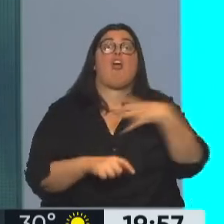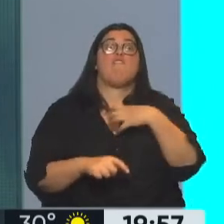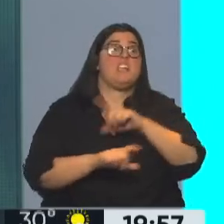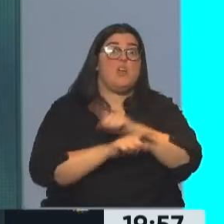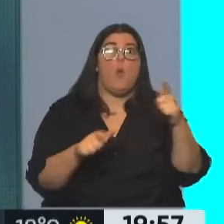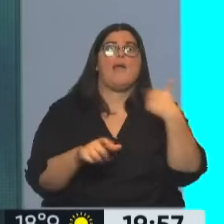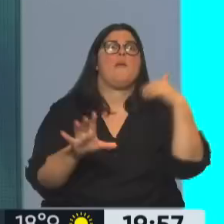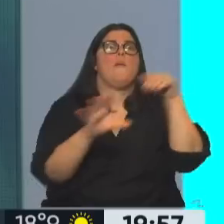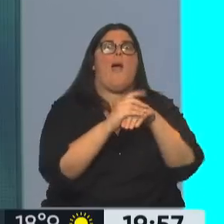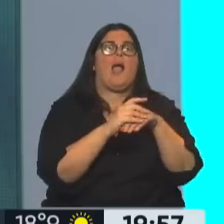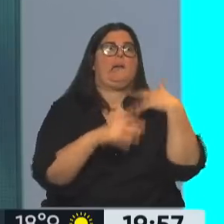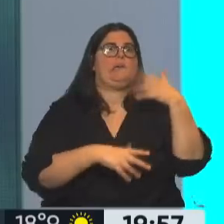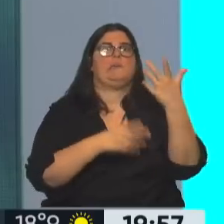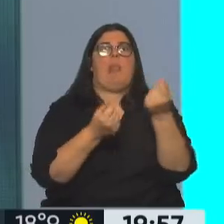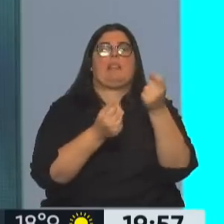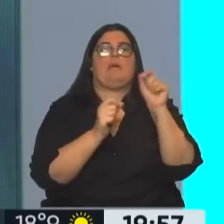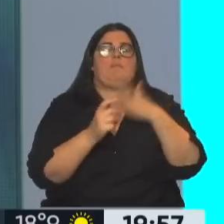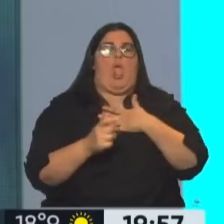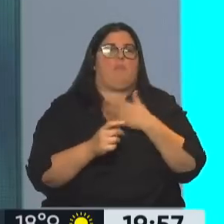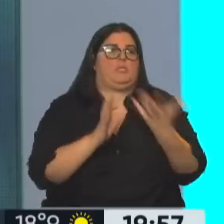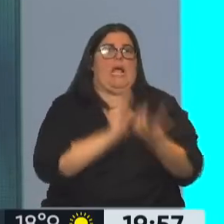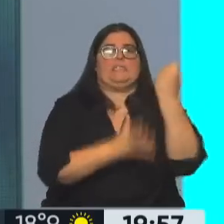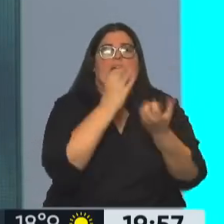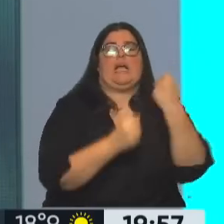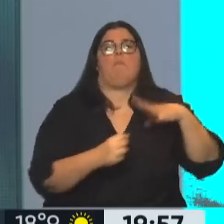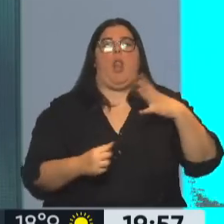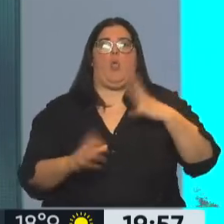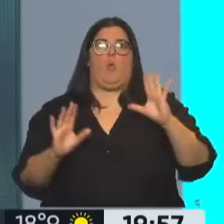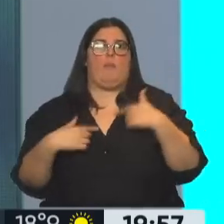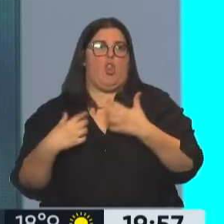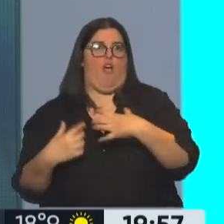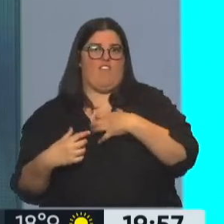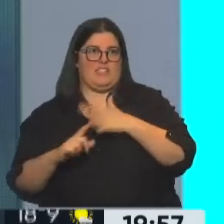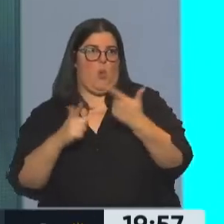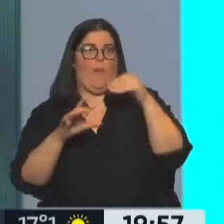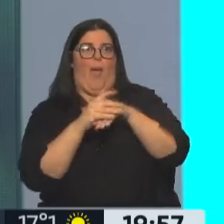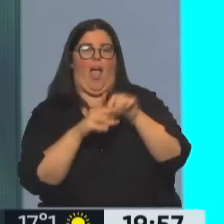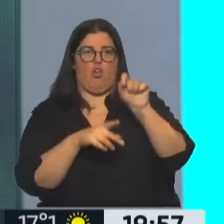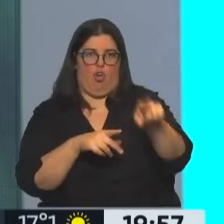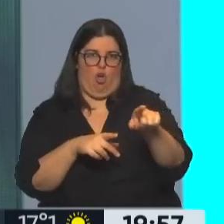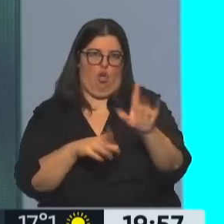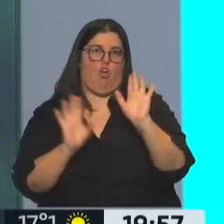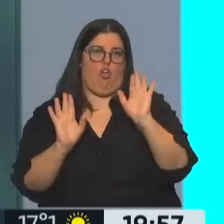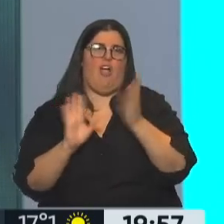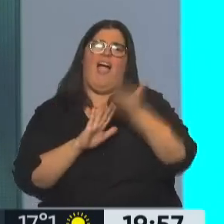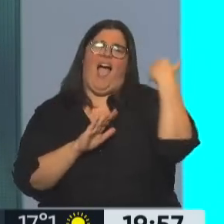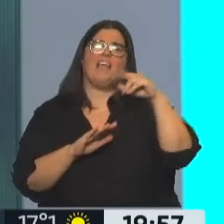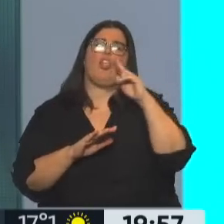dar. Yo, igual en eso lo vimos en el 2001 igual. Eso lo tuvimos en el 2001. Lejos estamos de eso.